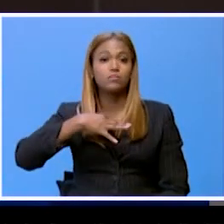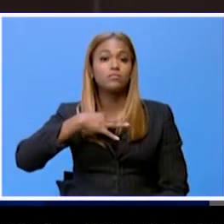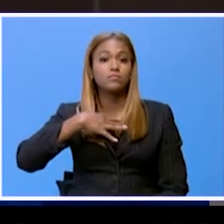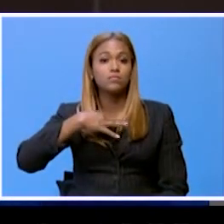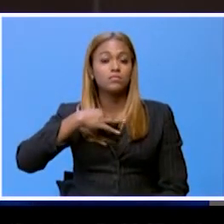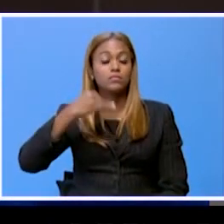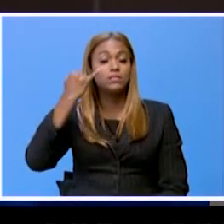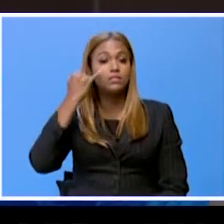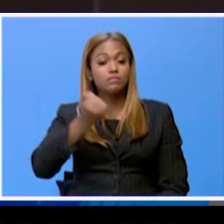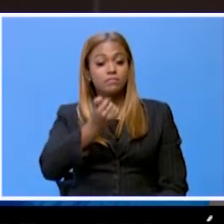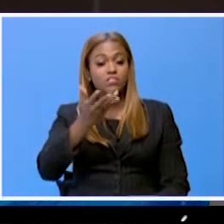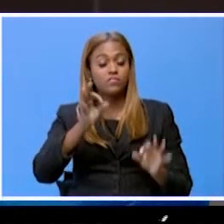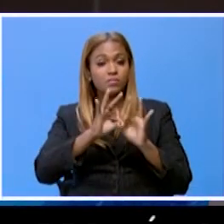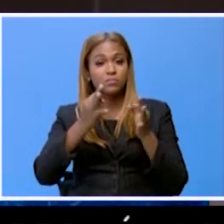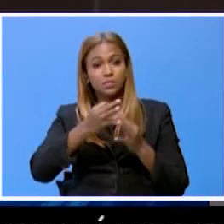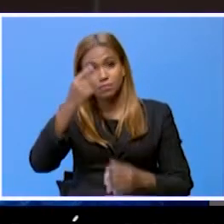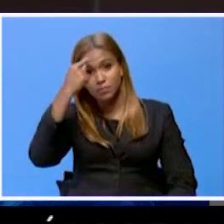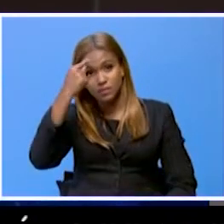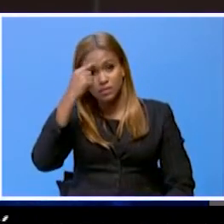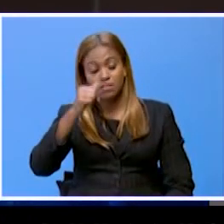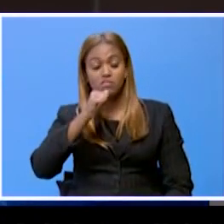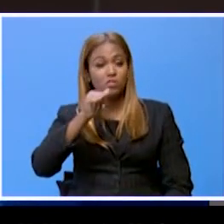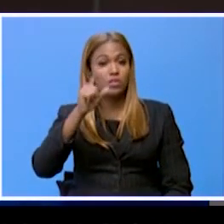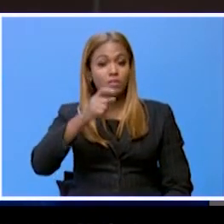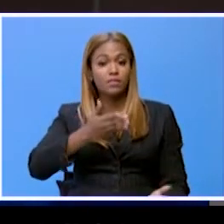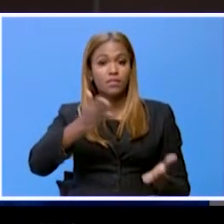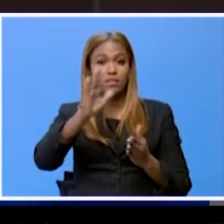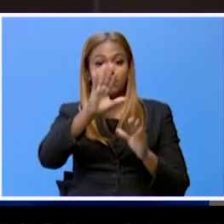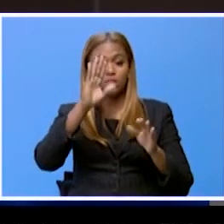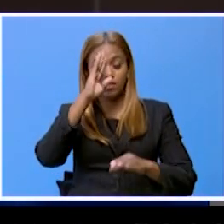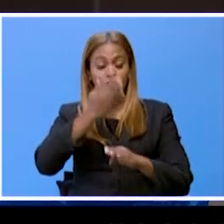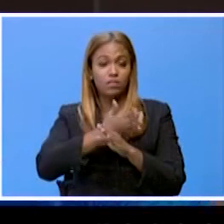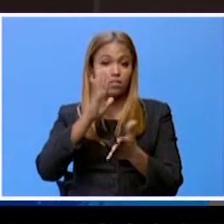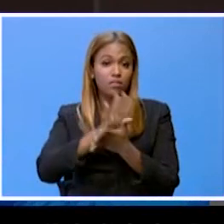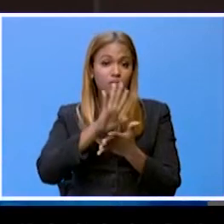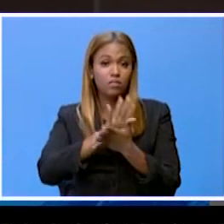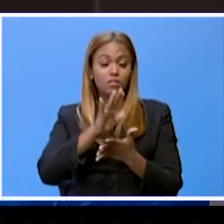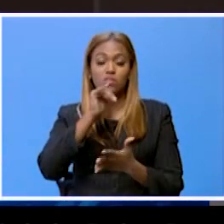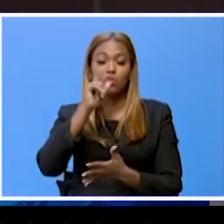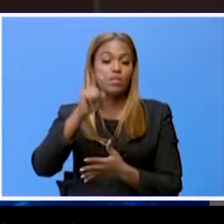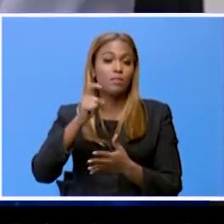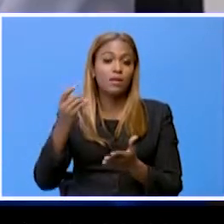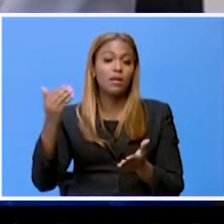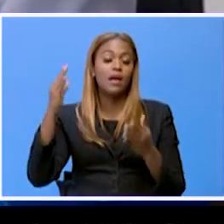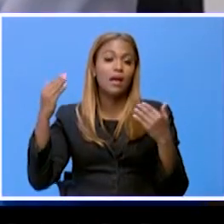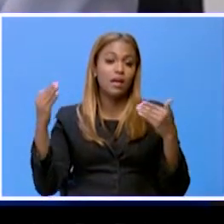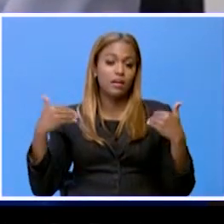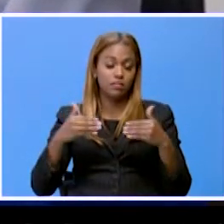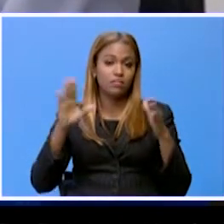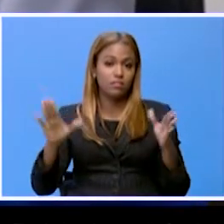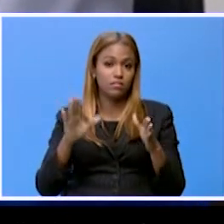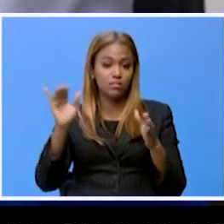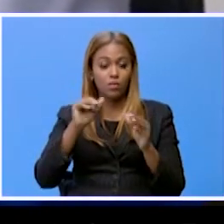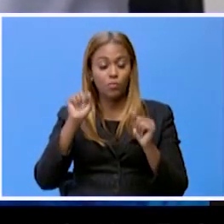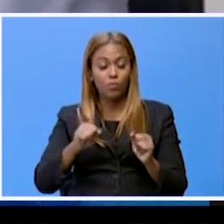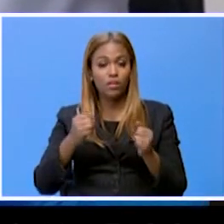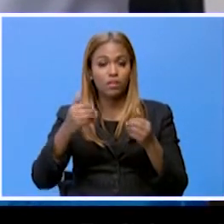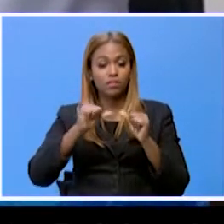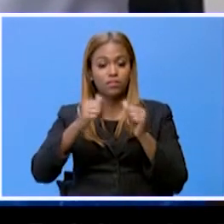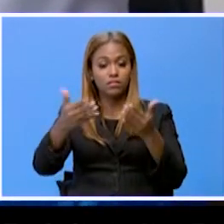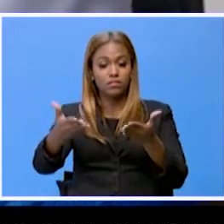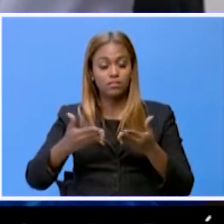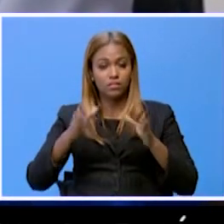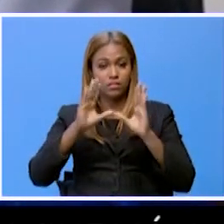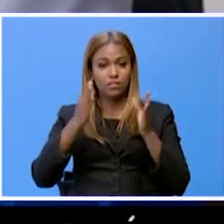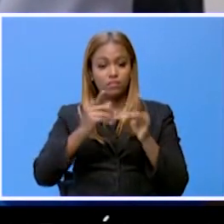Si alguna familia entiende que no debe enviar a su hijo a la escuela, no tiene obligación de hacerlo y puede seguir recibiendo